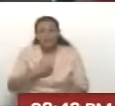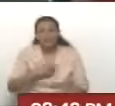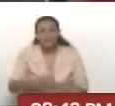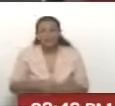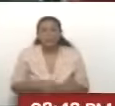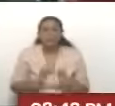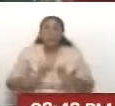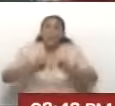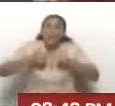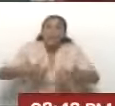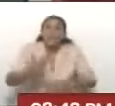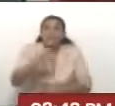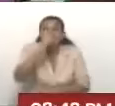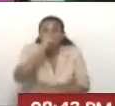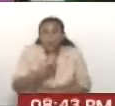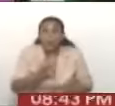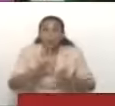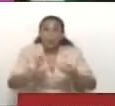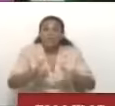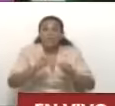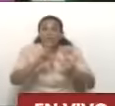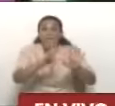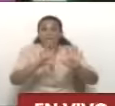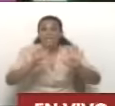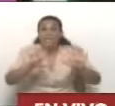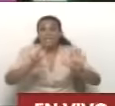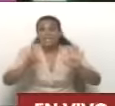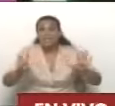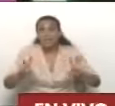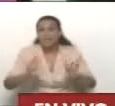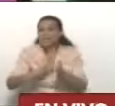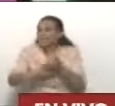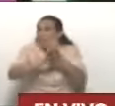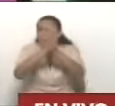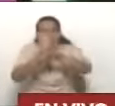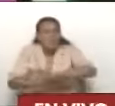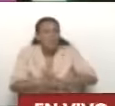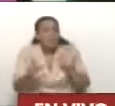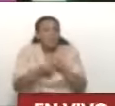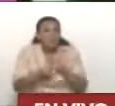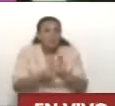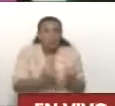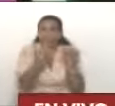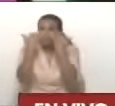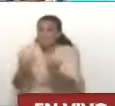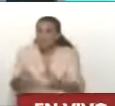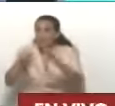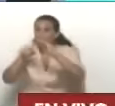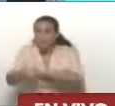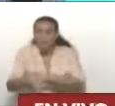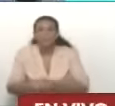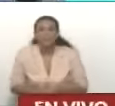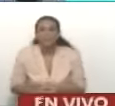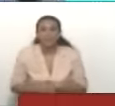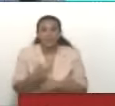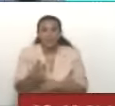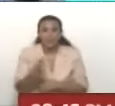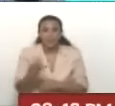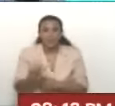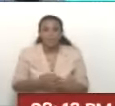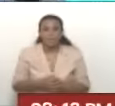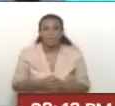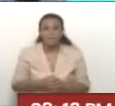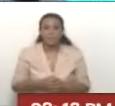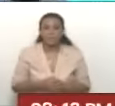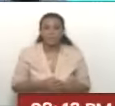Acabo de empezar el tercer año, empecé a los 17. Después saliendo del bachillerato, entrando a la universidad. O sea, 17, 18,